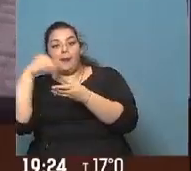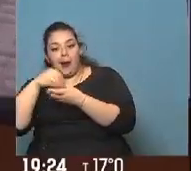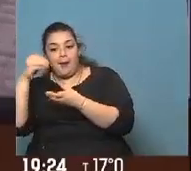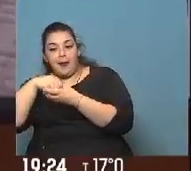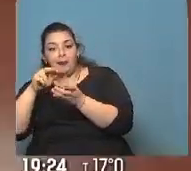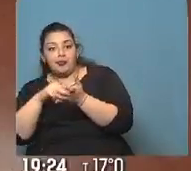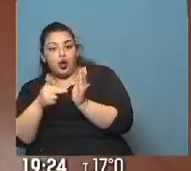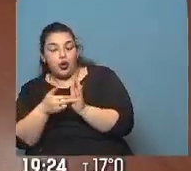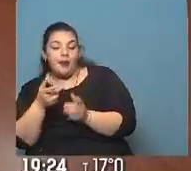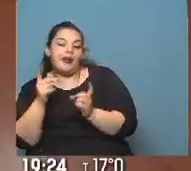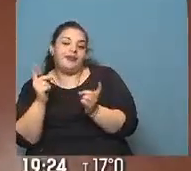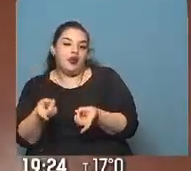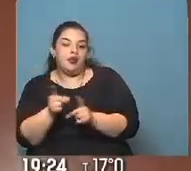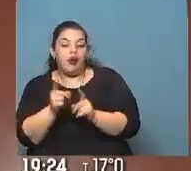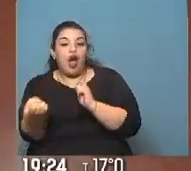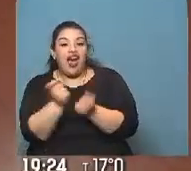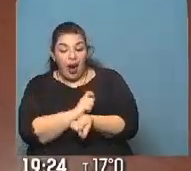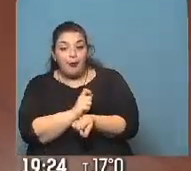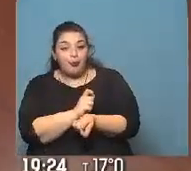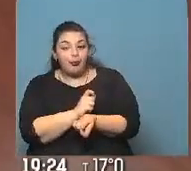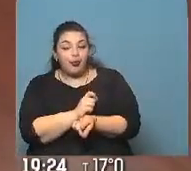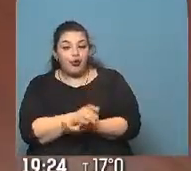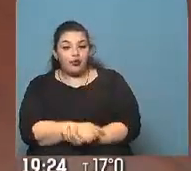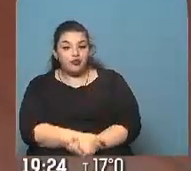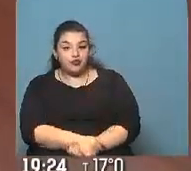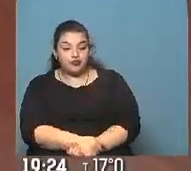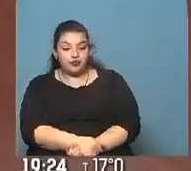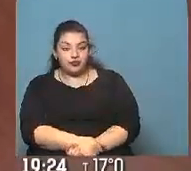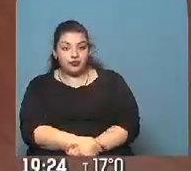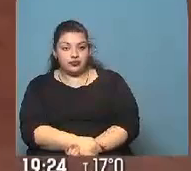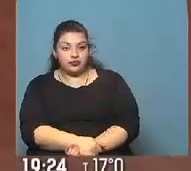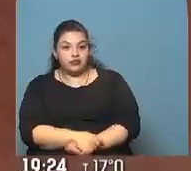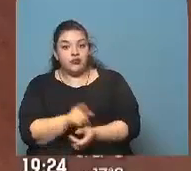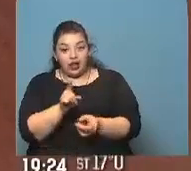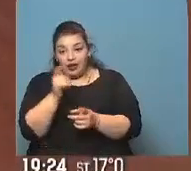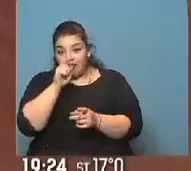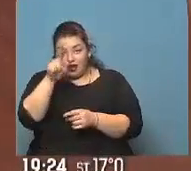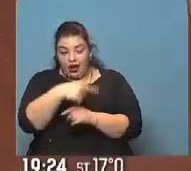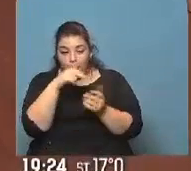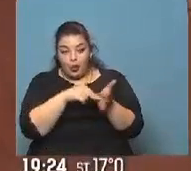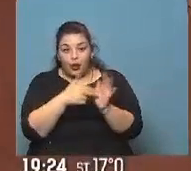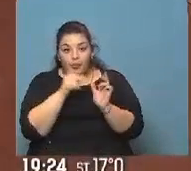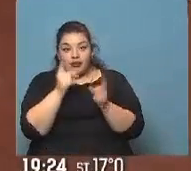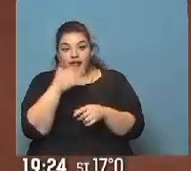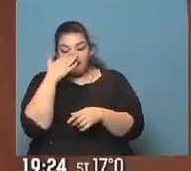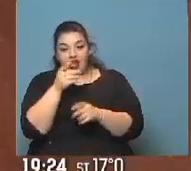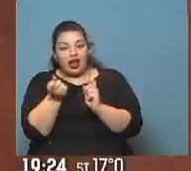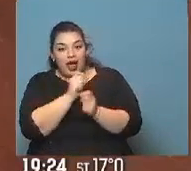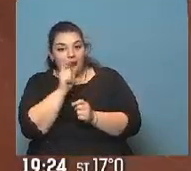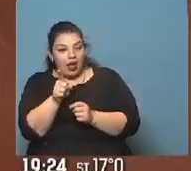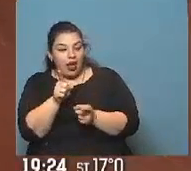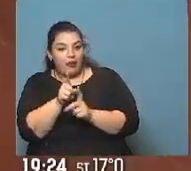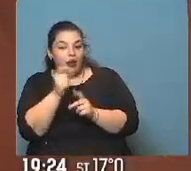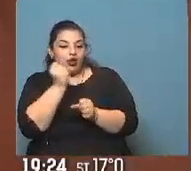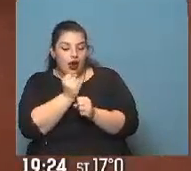desequilibrios con realización el ajuste no lo hace el tipo de cambio cuando tienes un problema como lo tenemos ahora y lo termina siendo las variables reales el